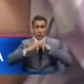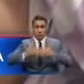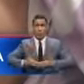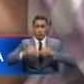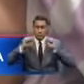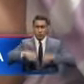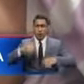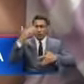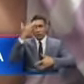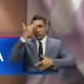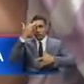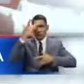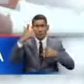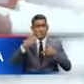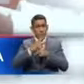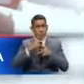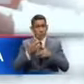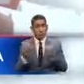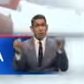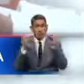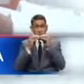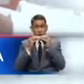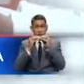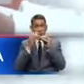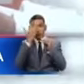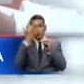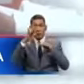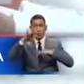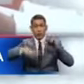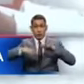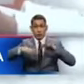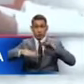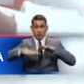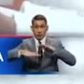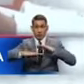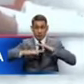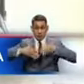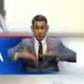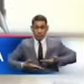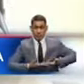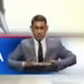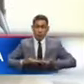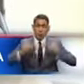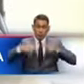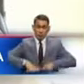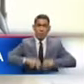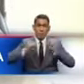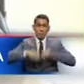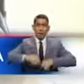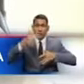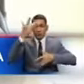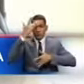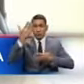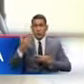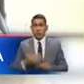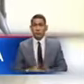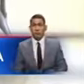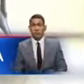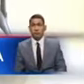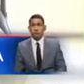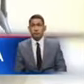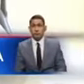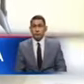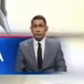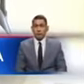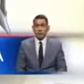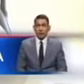embarazadas representa un riesgo mayor, ya que existe la posibilidad de transmitirla a su hijo. Tener contacto directo, por ejemplo, con la